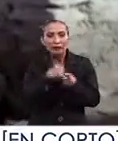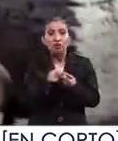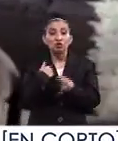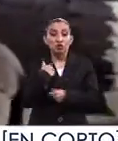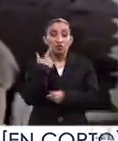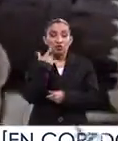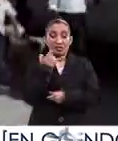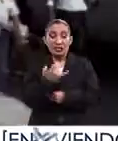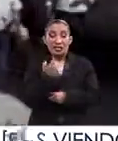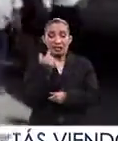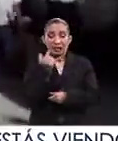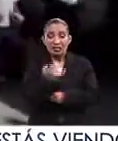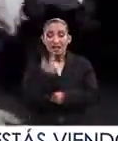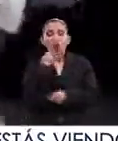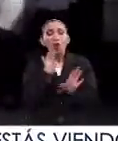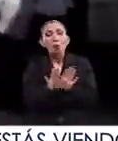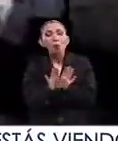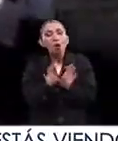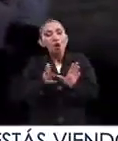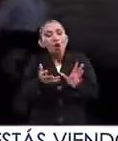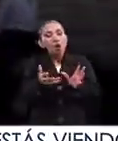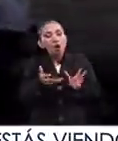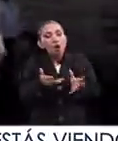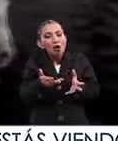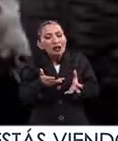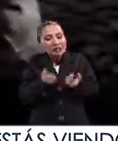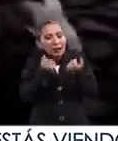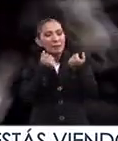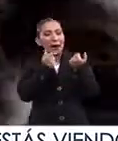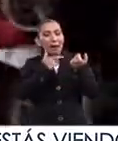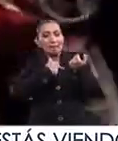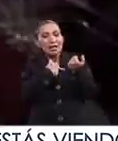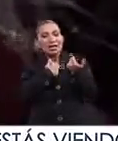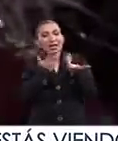Traté de recuperar, de alguna manera,